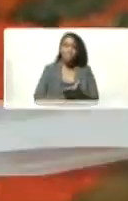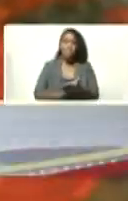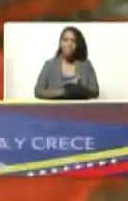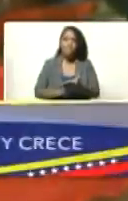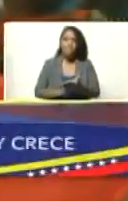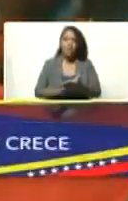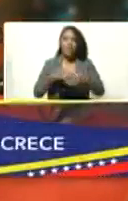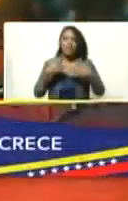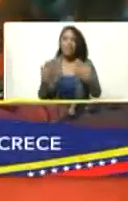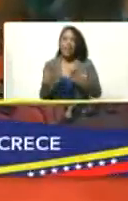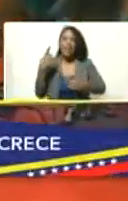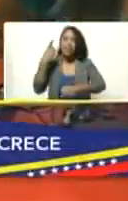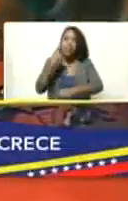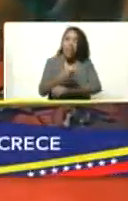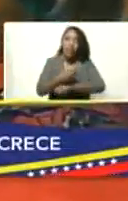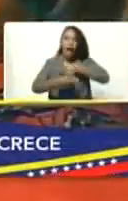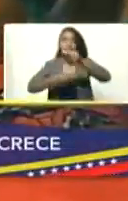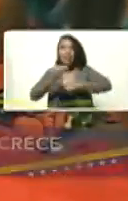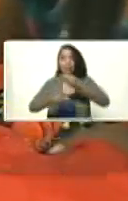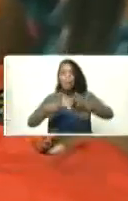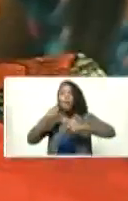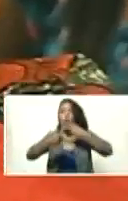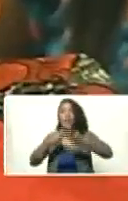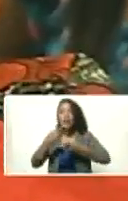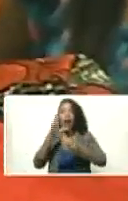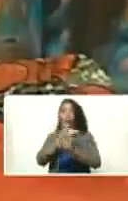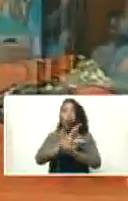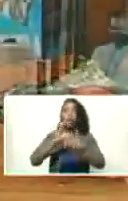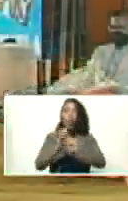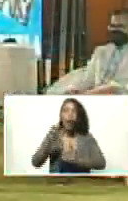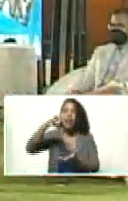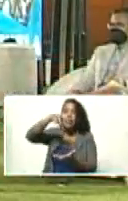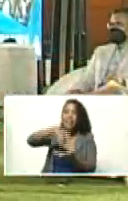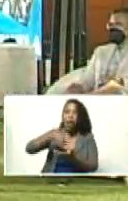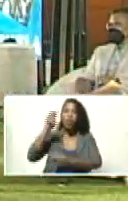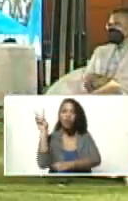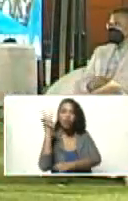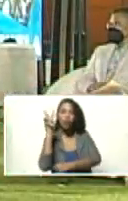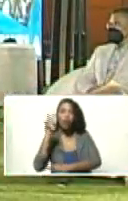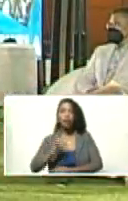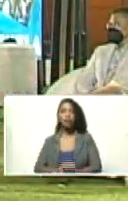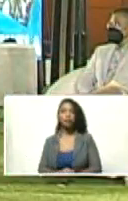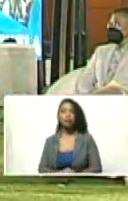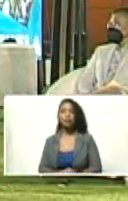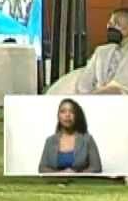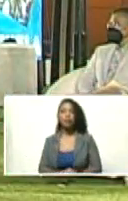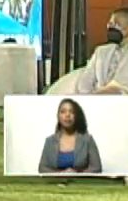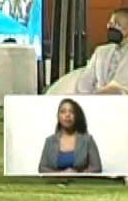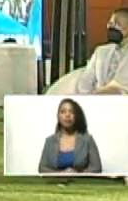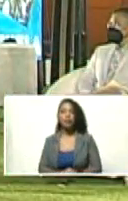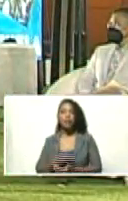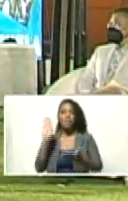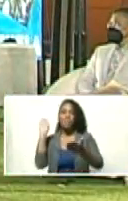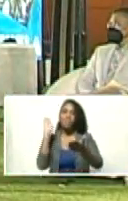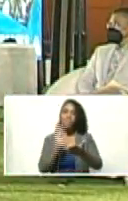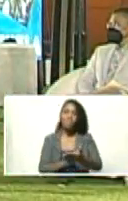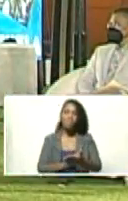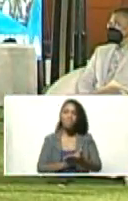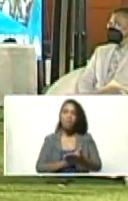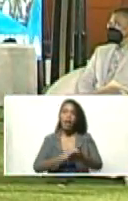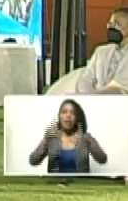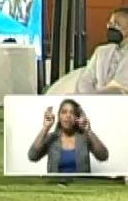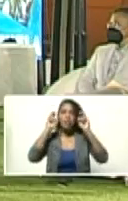de lo que debe ser la política cultural del Estado venezolano. A marcar la pauta de